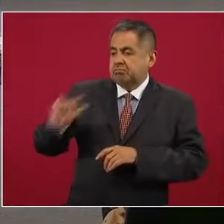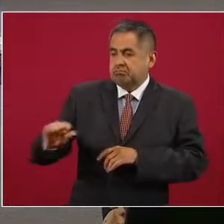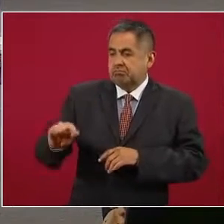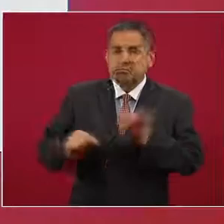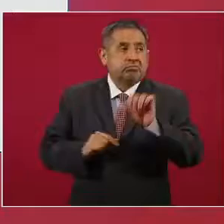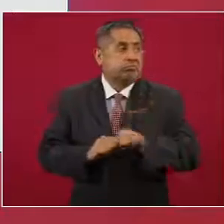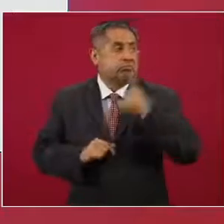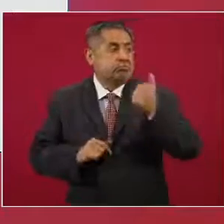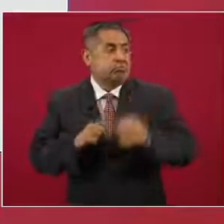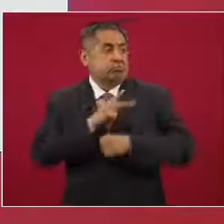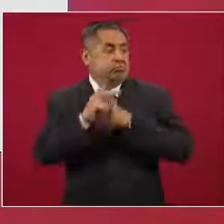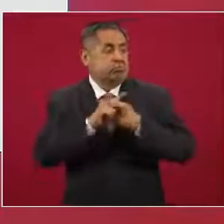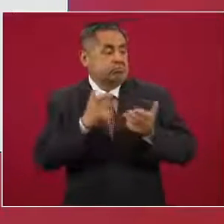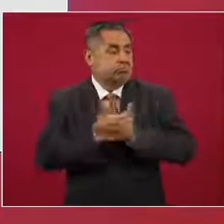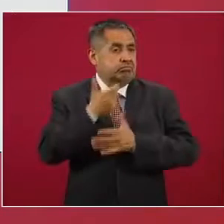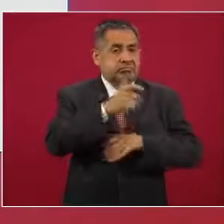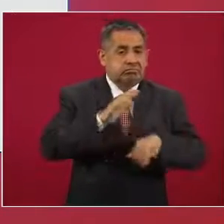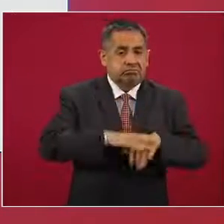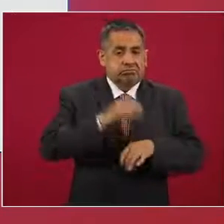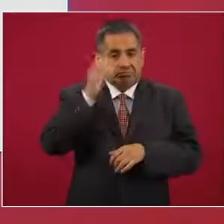México que en China.